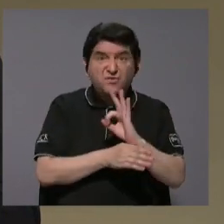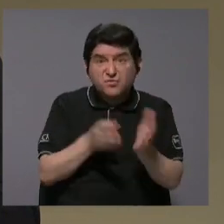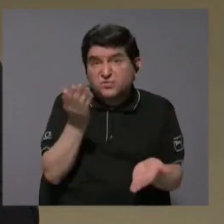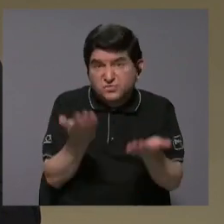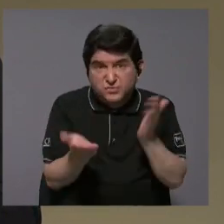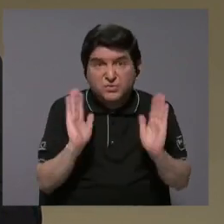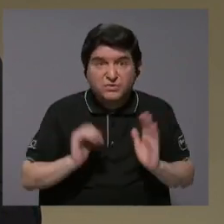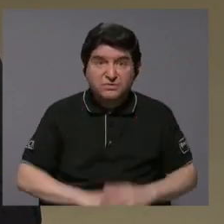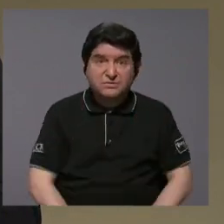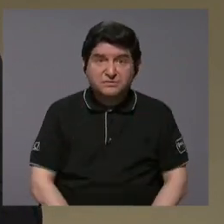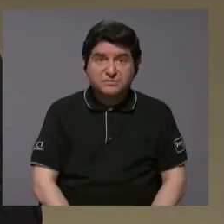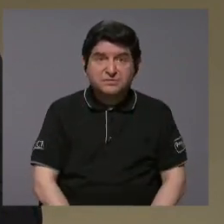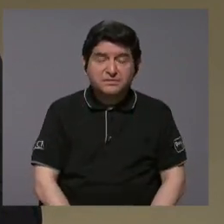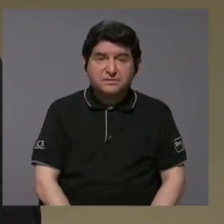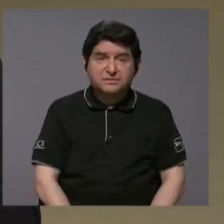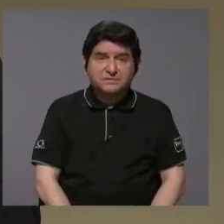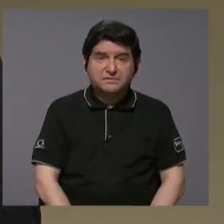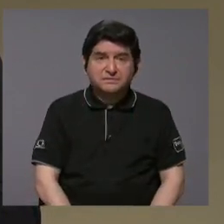vez